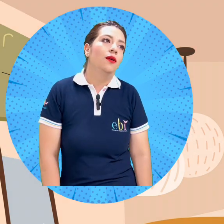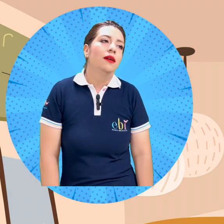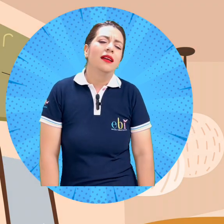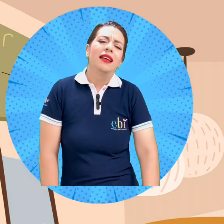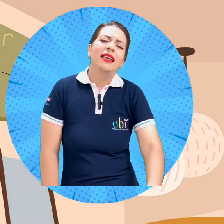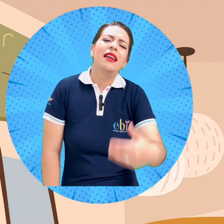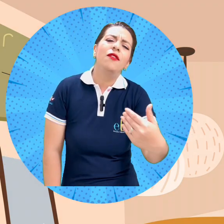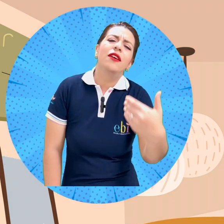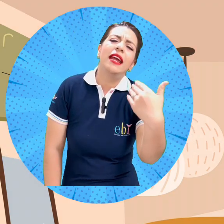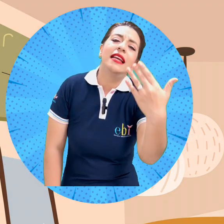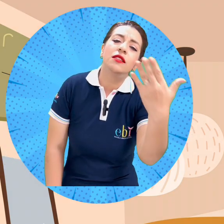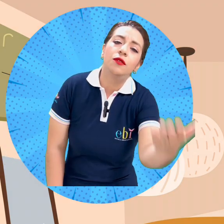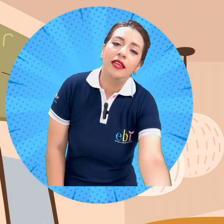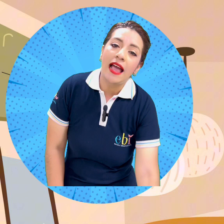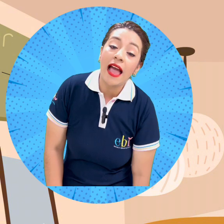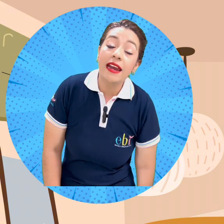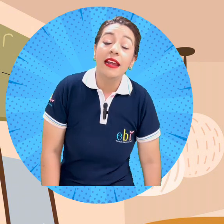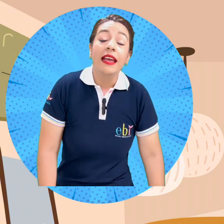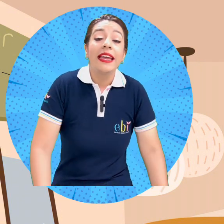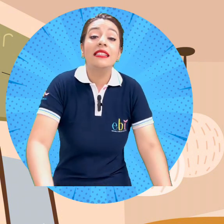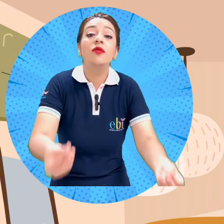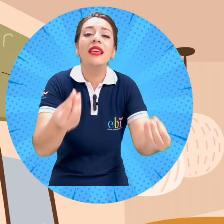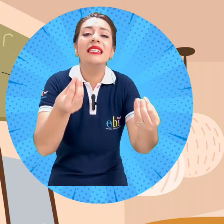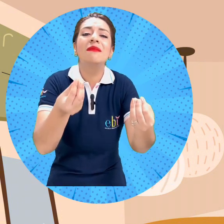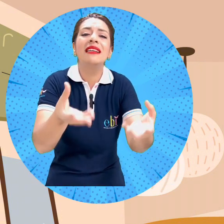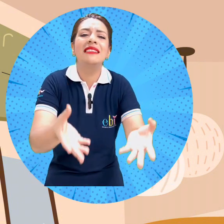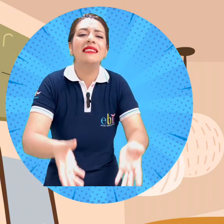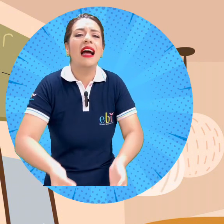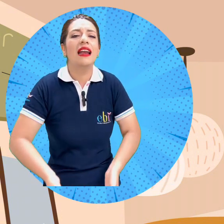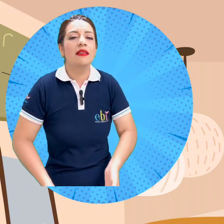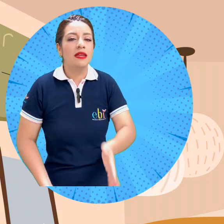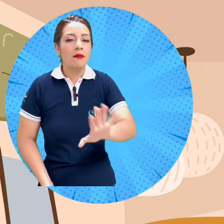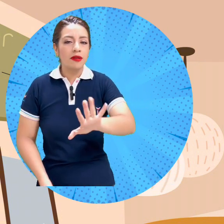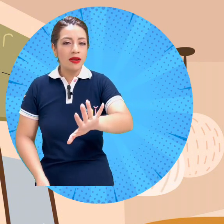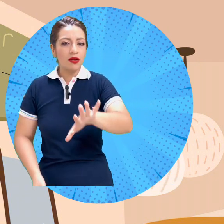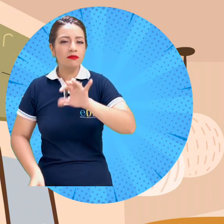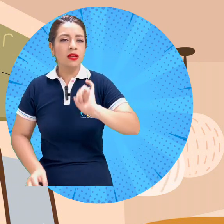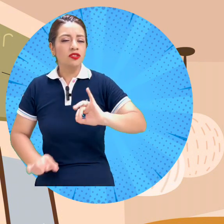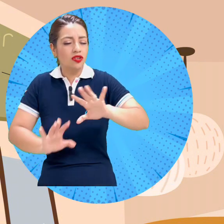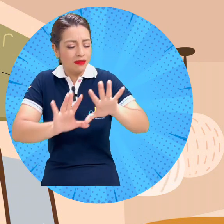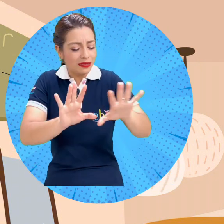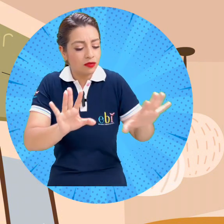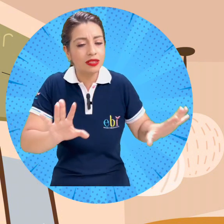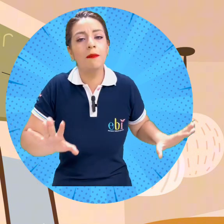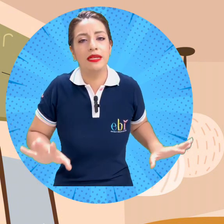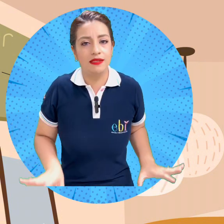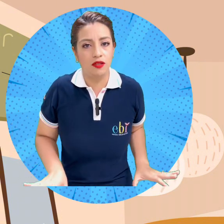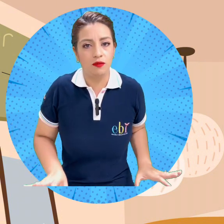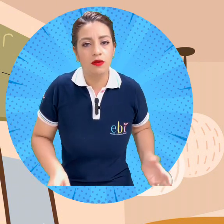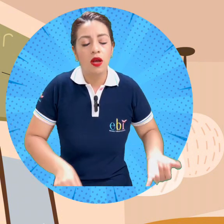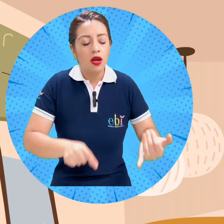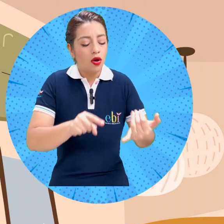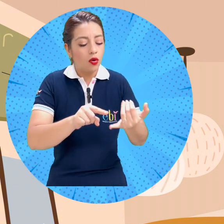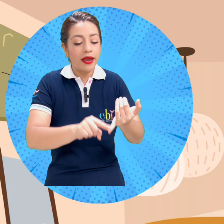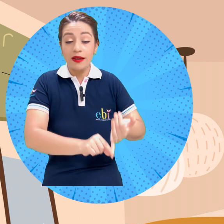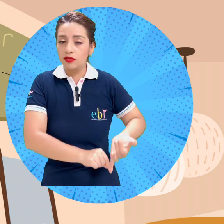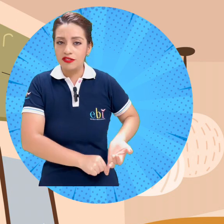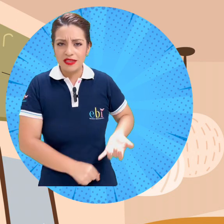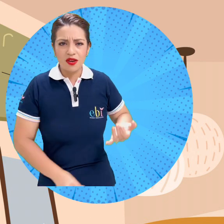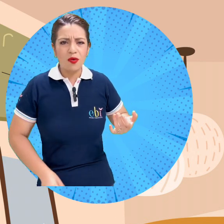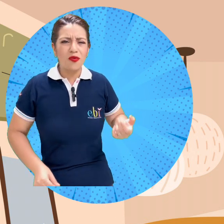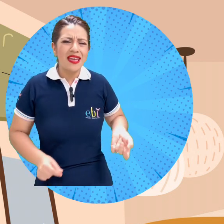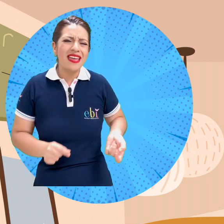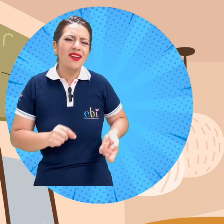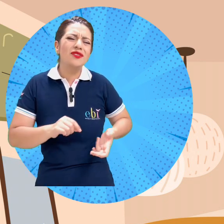Pablito, qué flojera estudiar. Estudias más tarde. Mira, primero tómate un tiempecito. Juega con